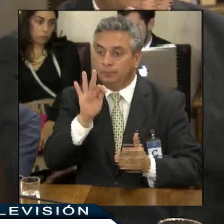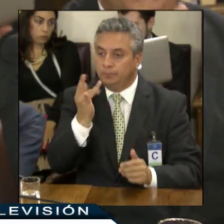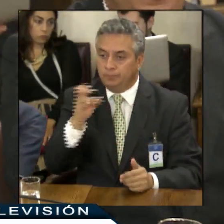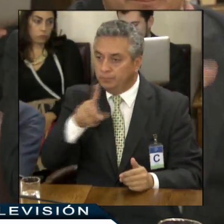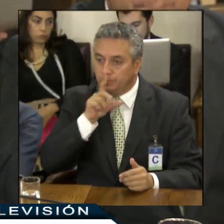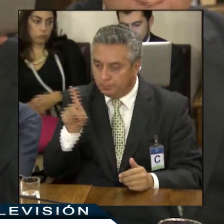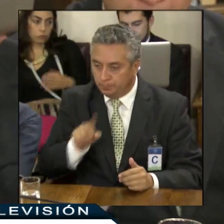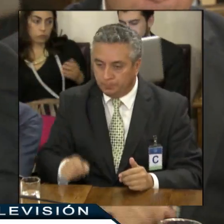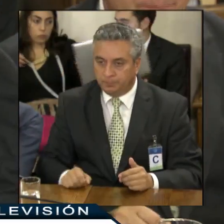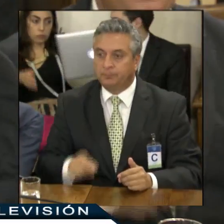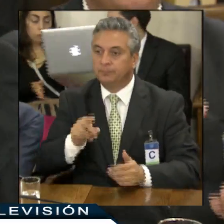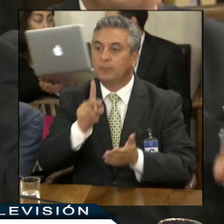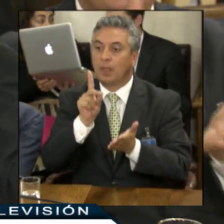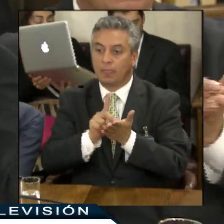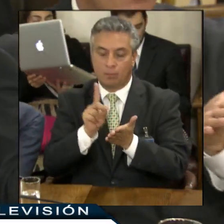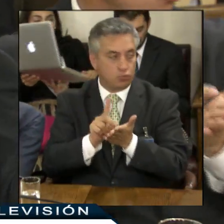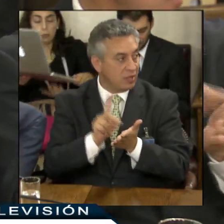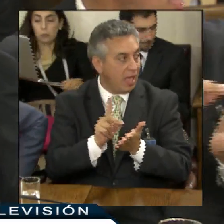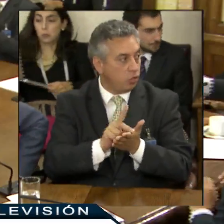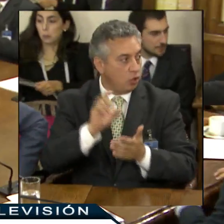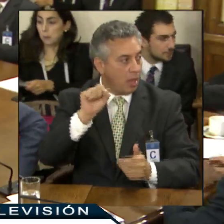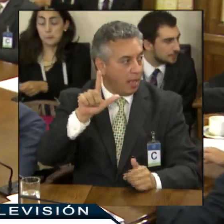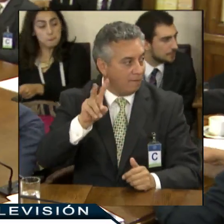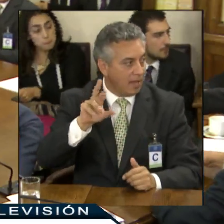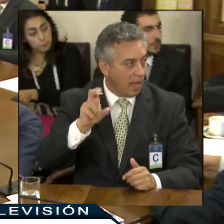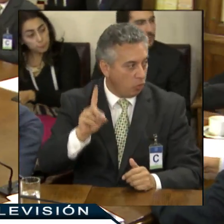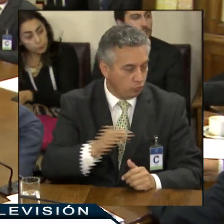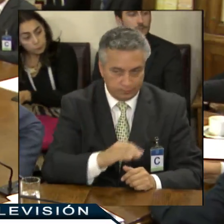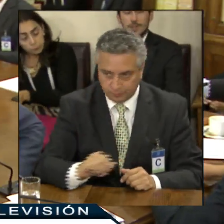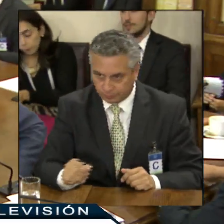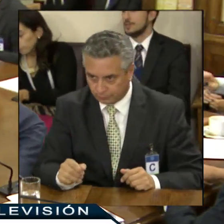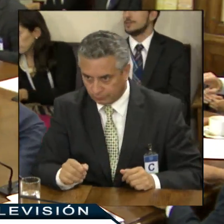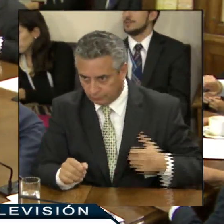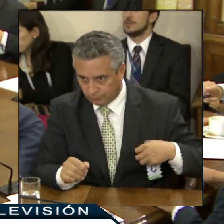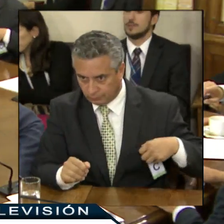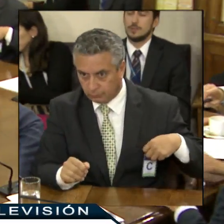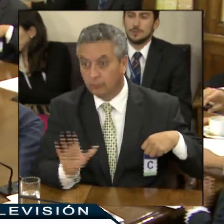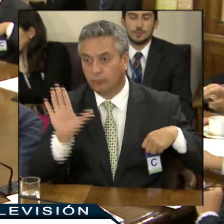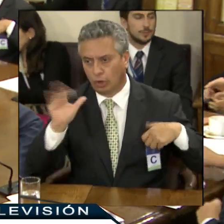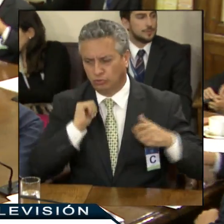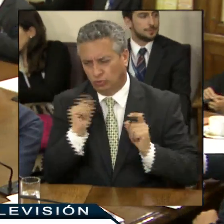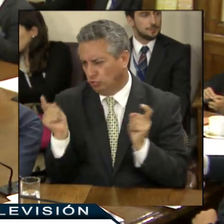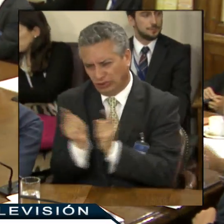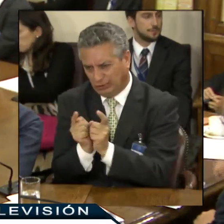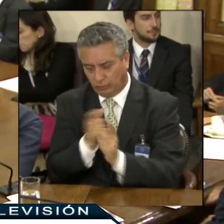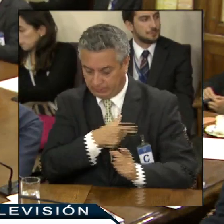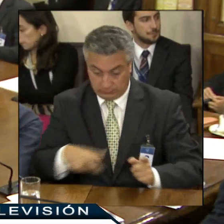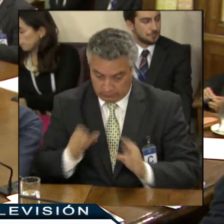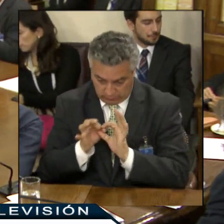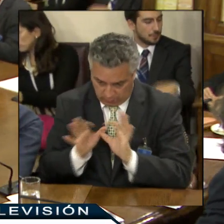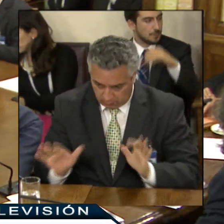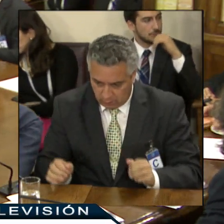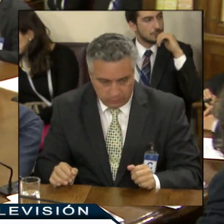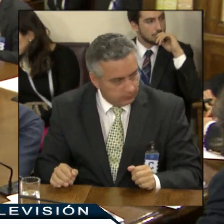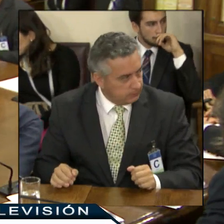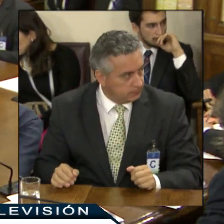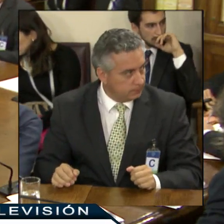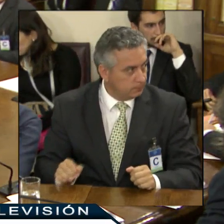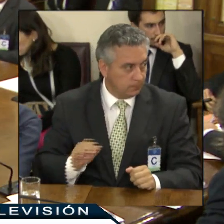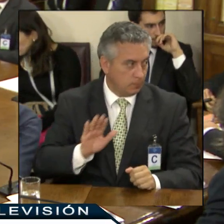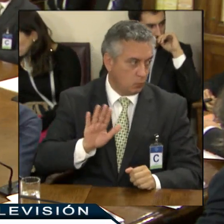testimonio diputado Alvarado cortito no más presidente Gracias eh